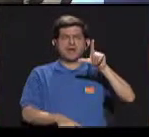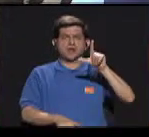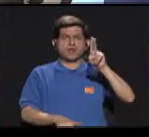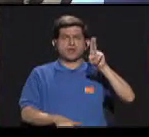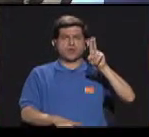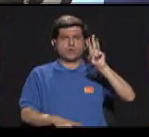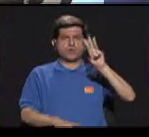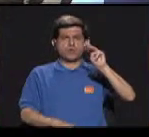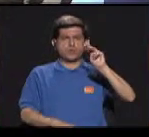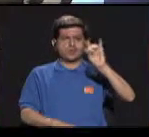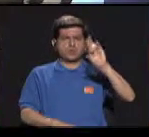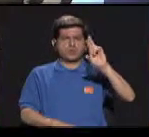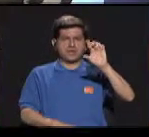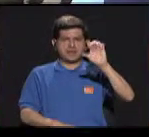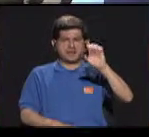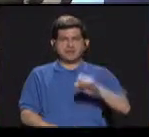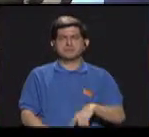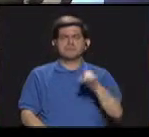en